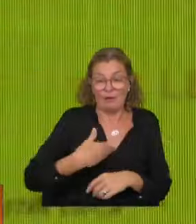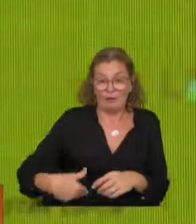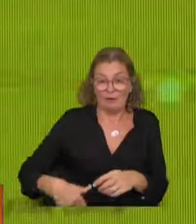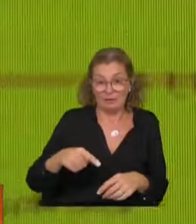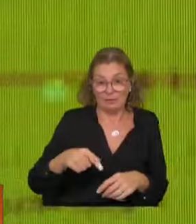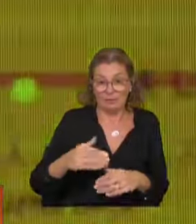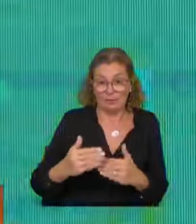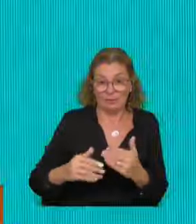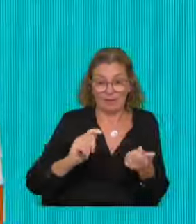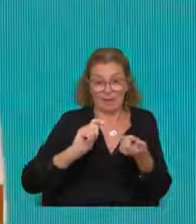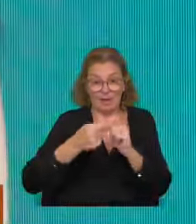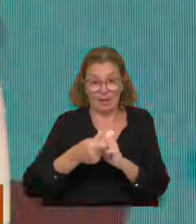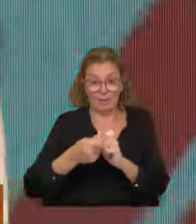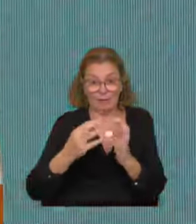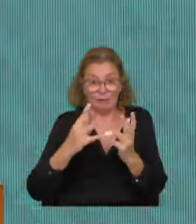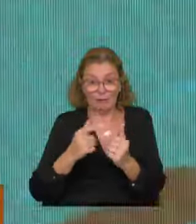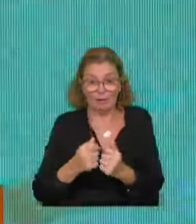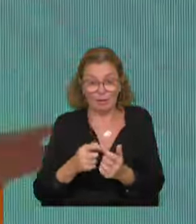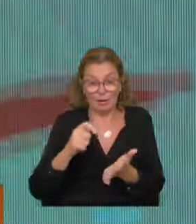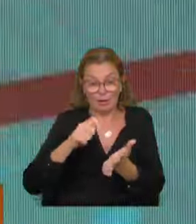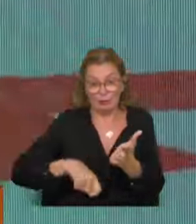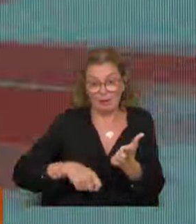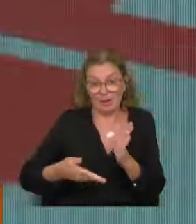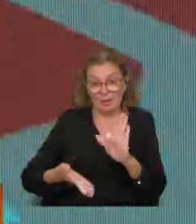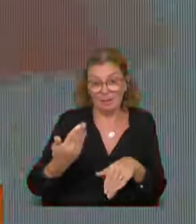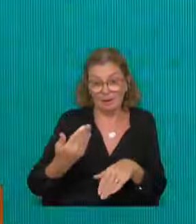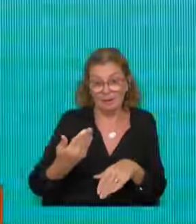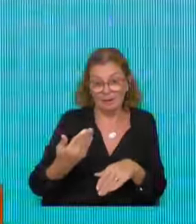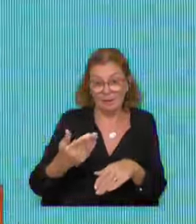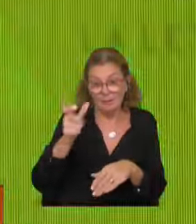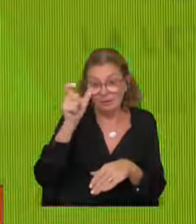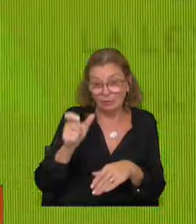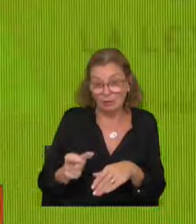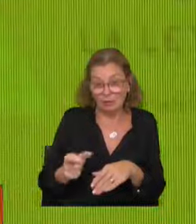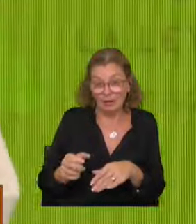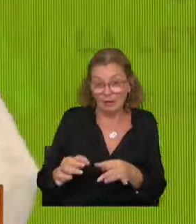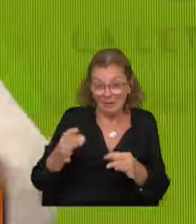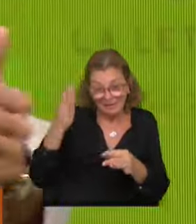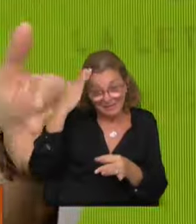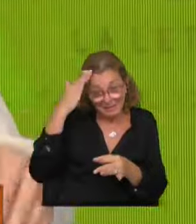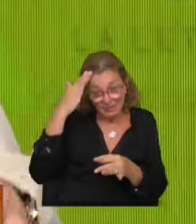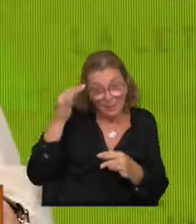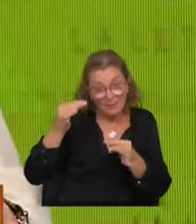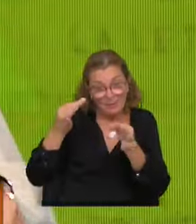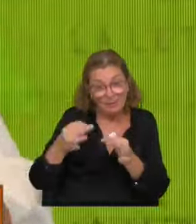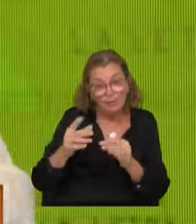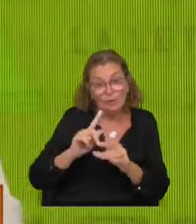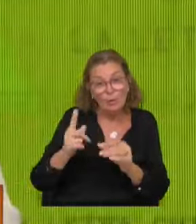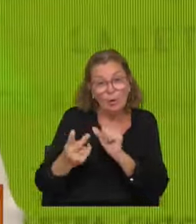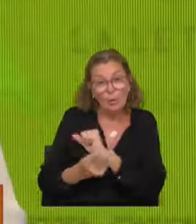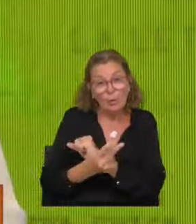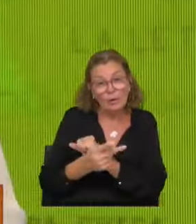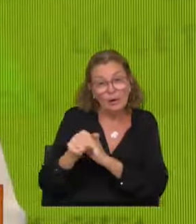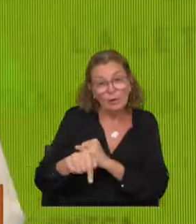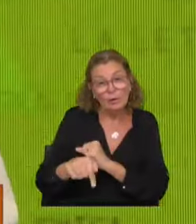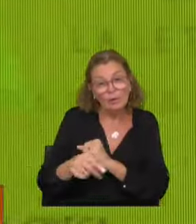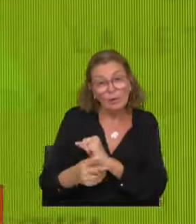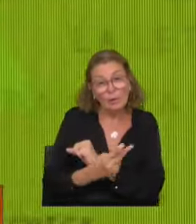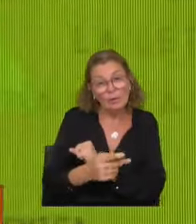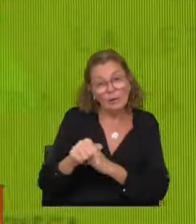este paso de cambio de modelo contratar más cantidad de gente con mayor especificidad tampoco Cuida a los que están cuidando